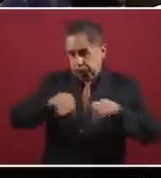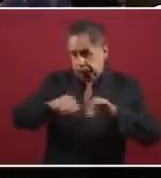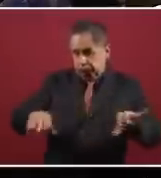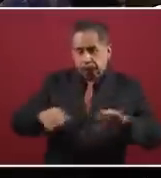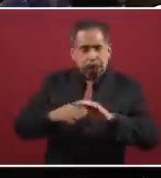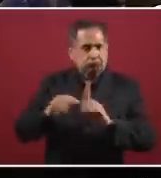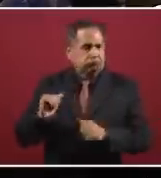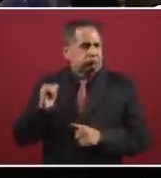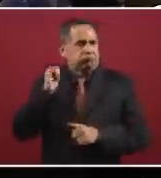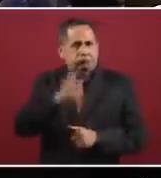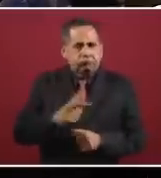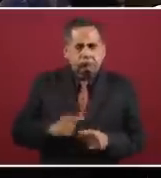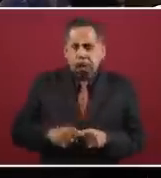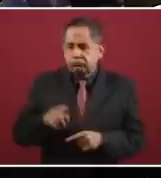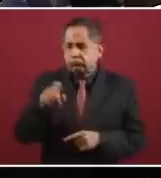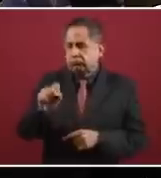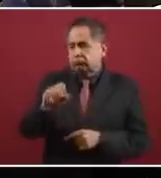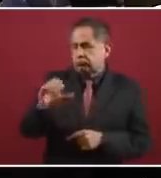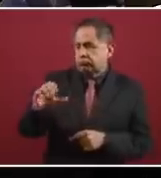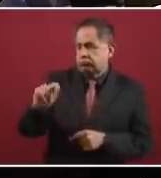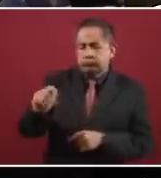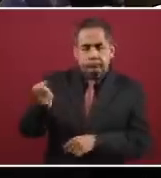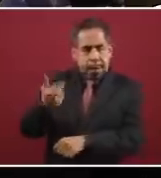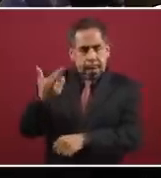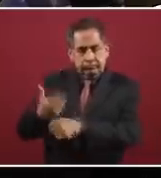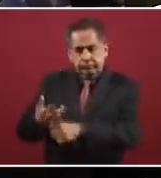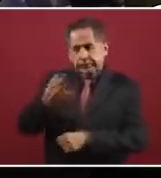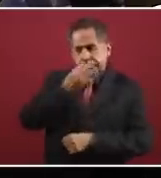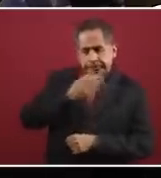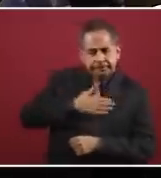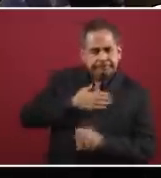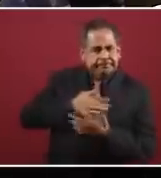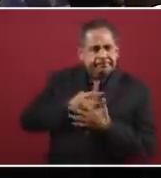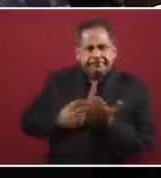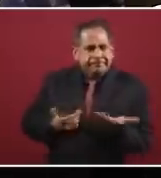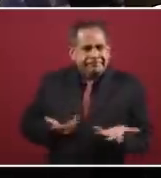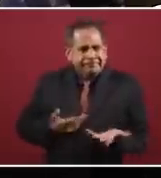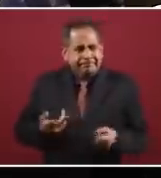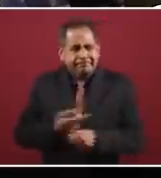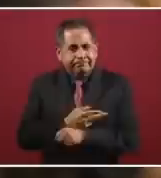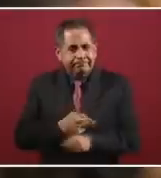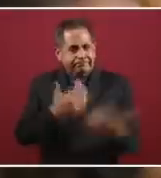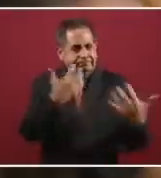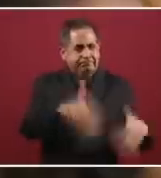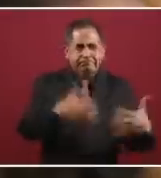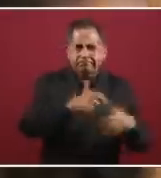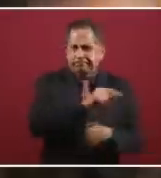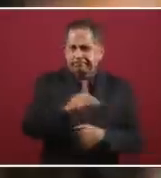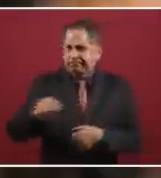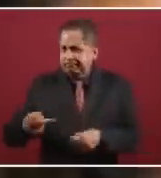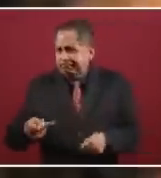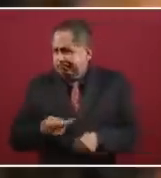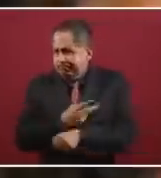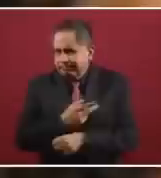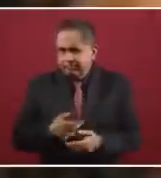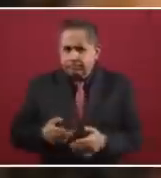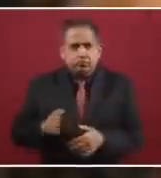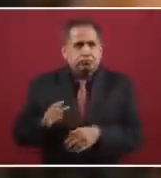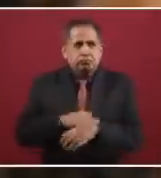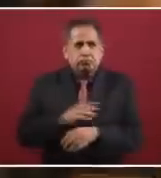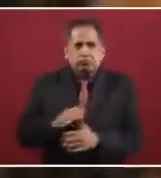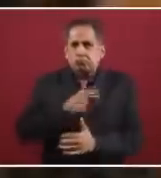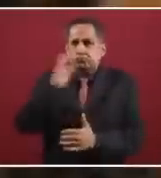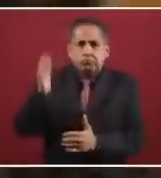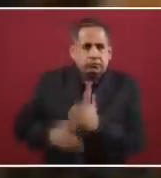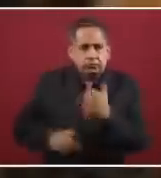le informó el secretario de Comunicaciones y Transportes, qué sucedió con las empresas constructoras, o sea, cuál fue el motivo de